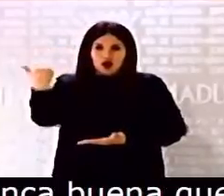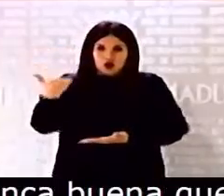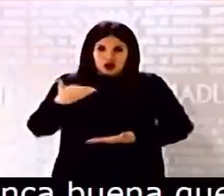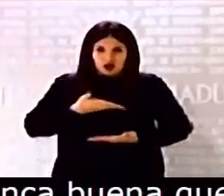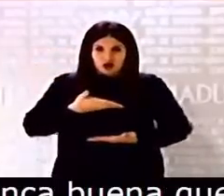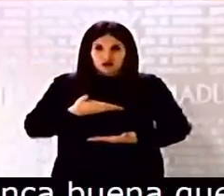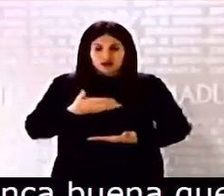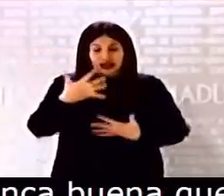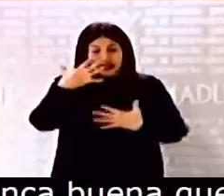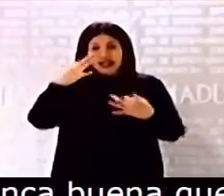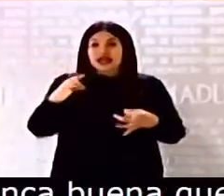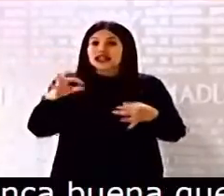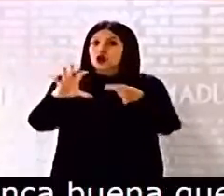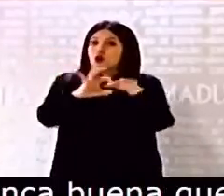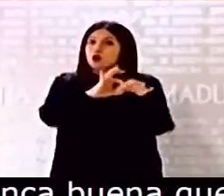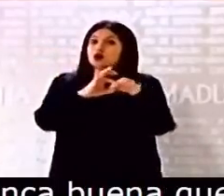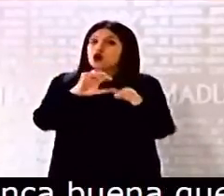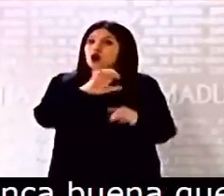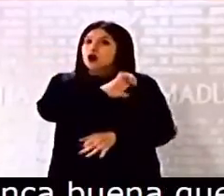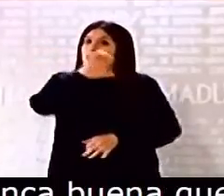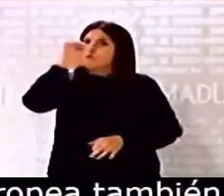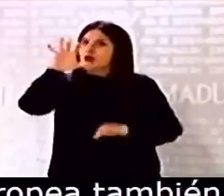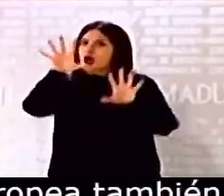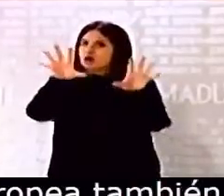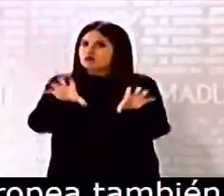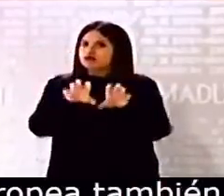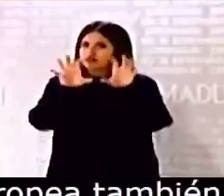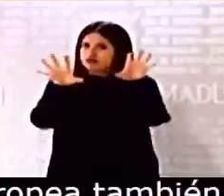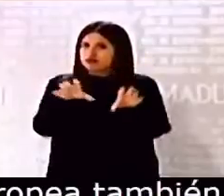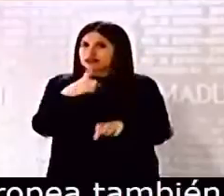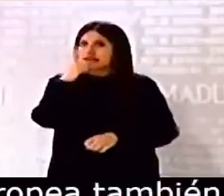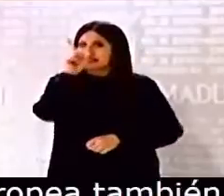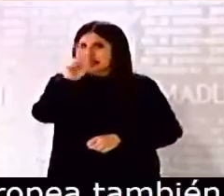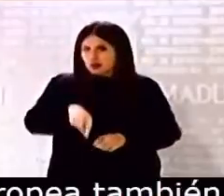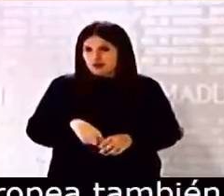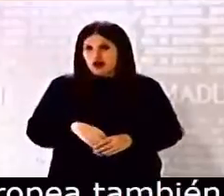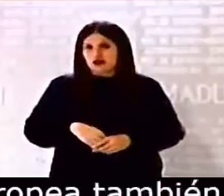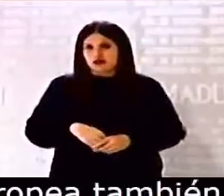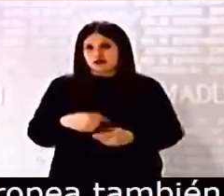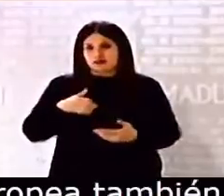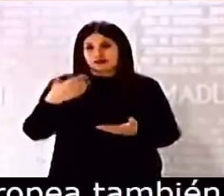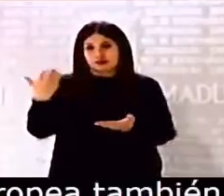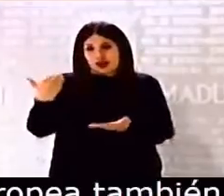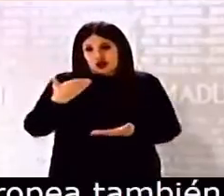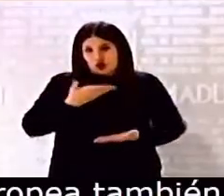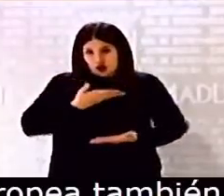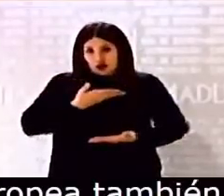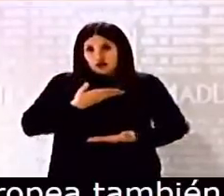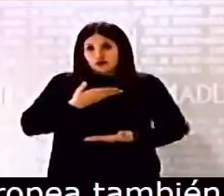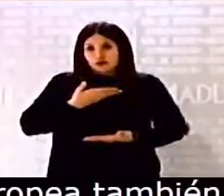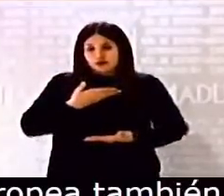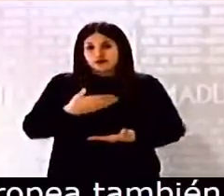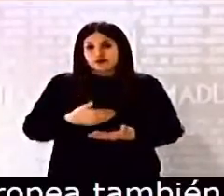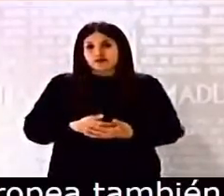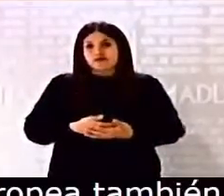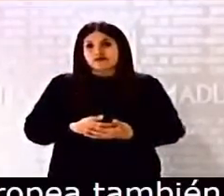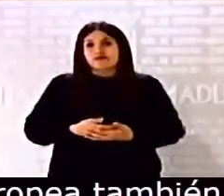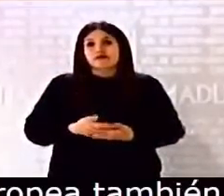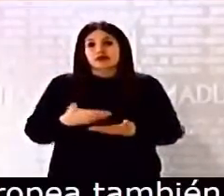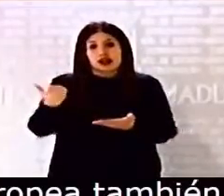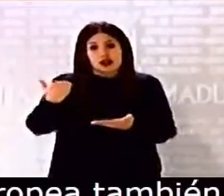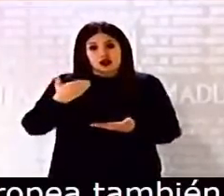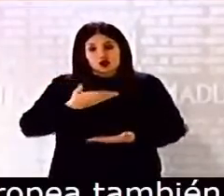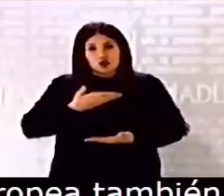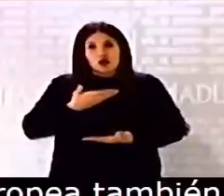Yo creo que la Unión Europea también ha aprendido de esto. Nos ha dejado el mecanismo de recuperación y resiliencia, nos ha dejado los